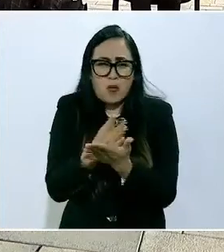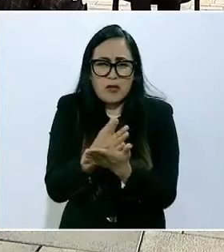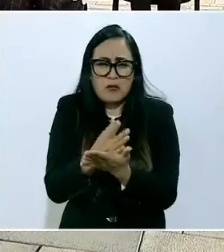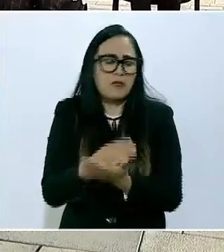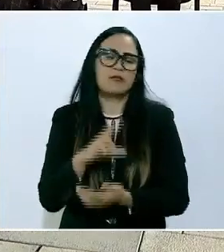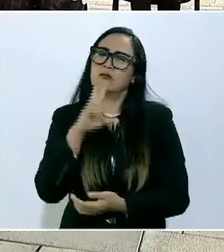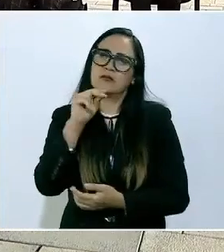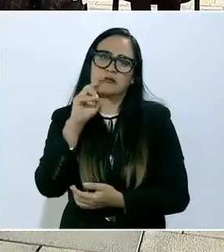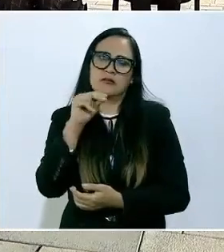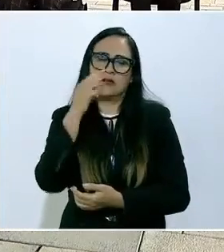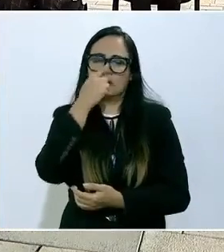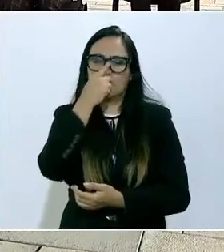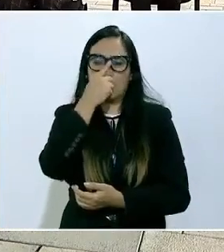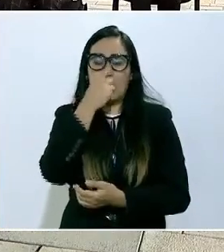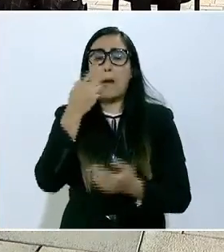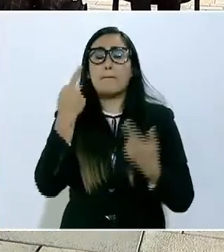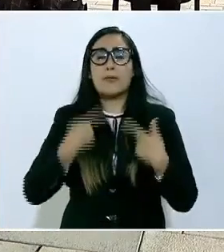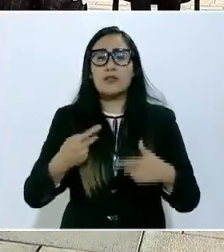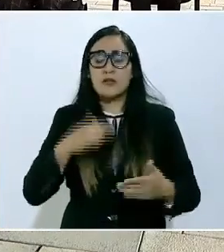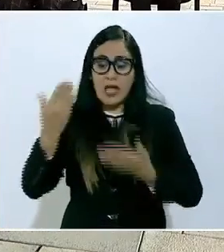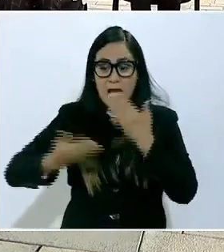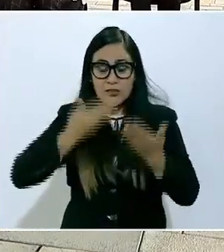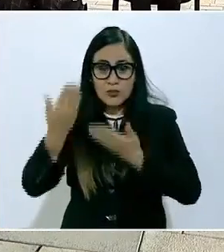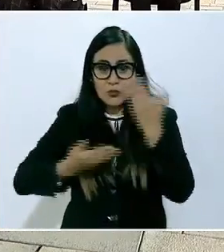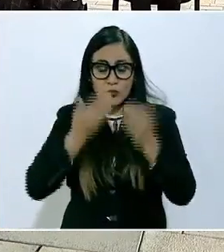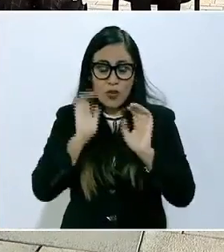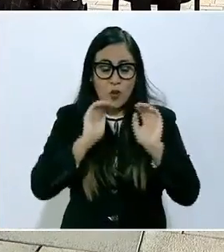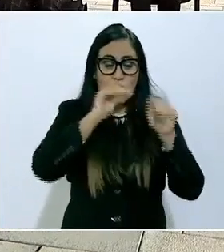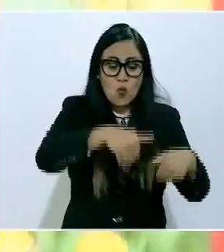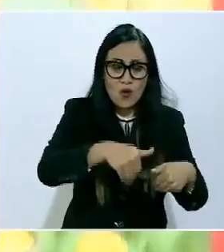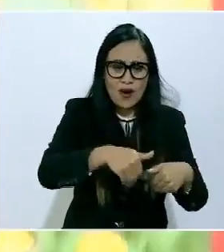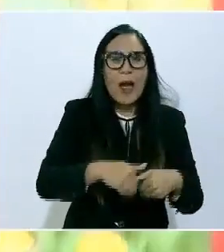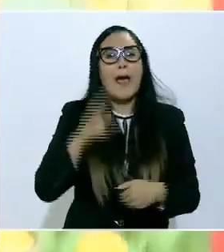sino el que estudia recibe una beca.